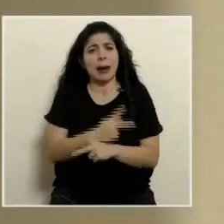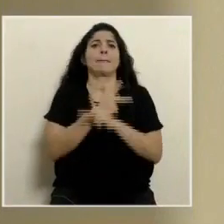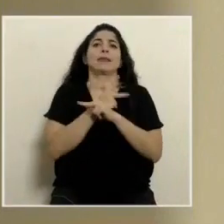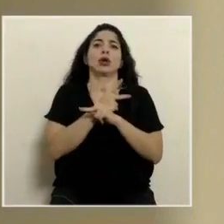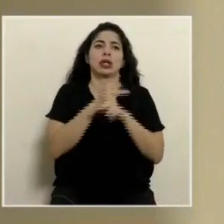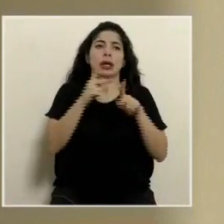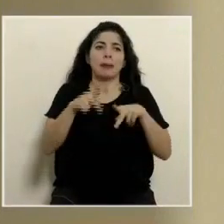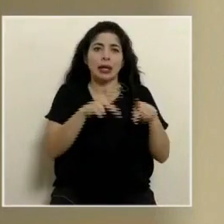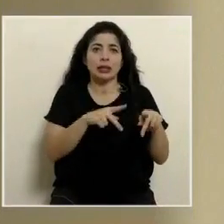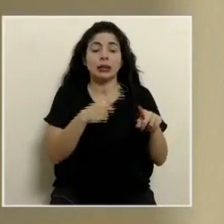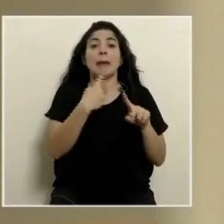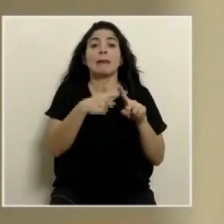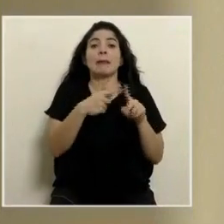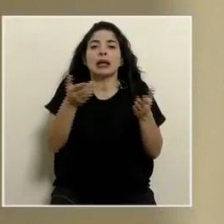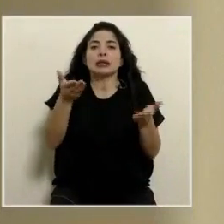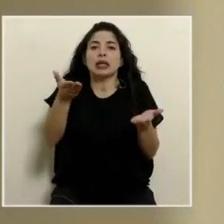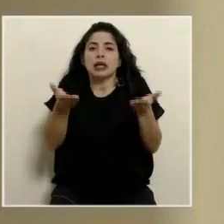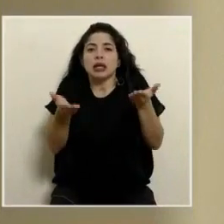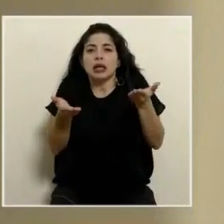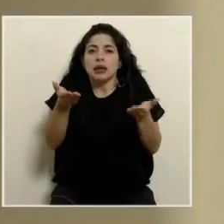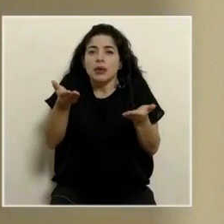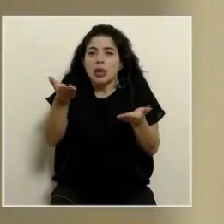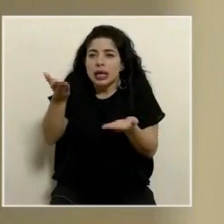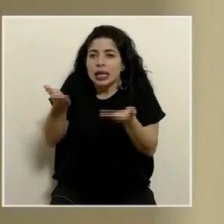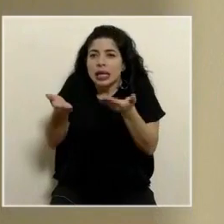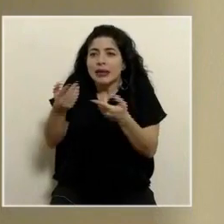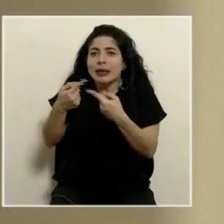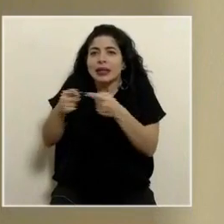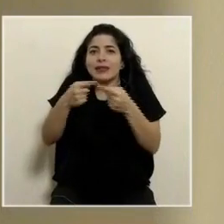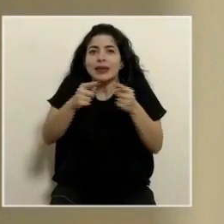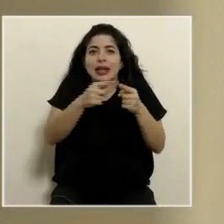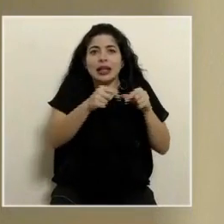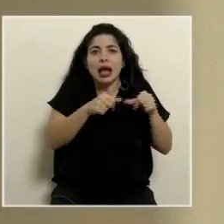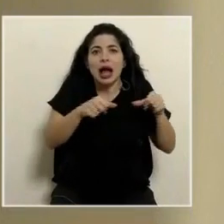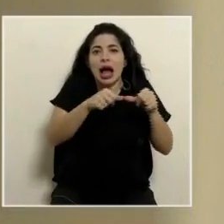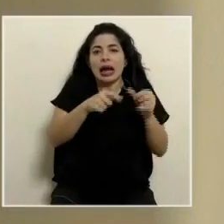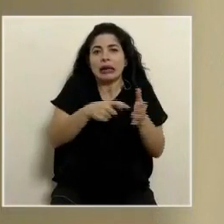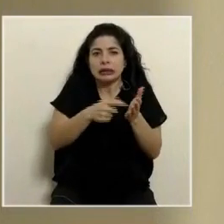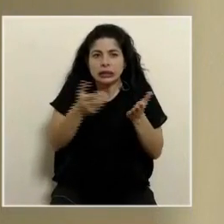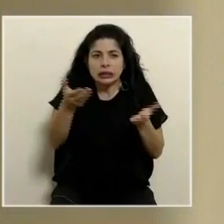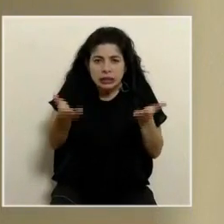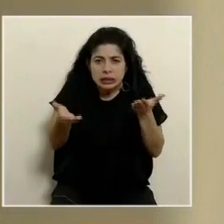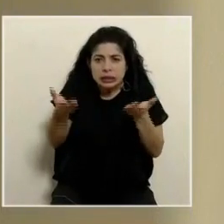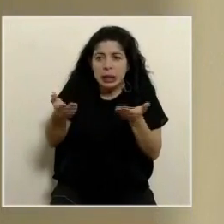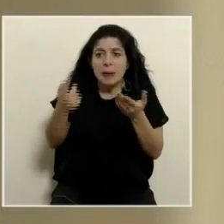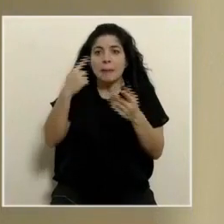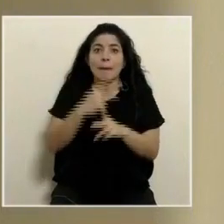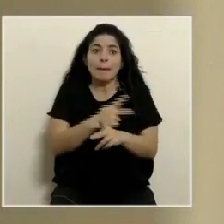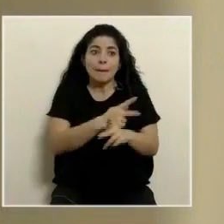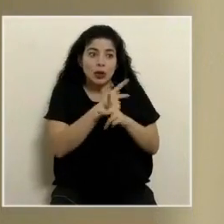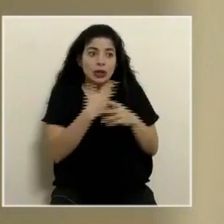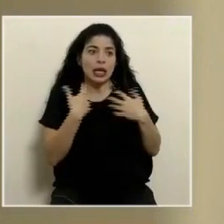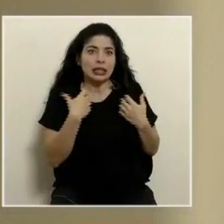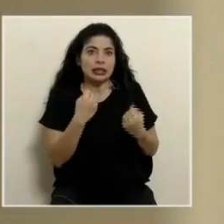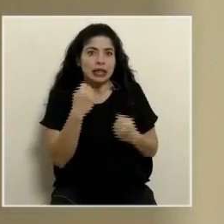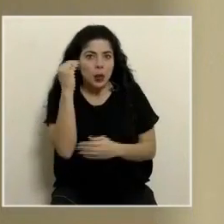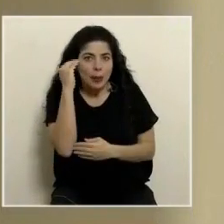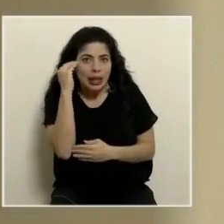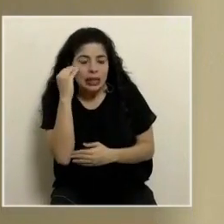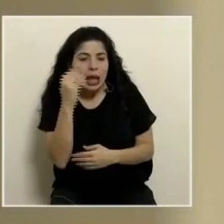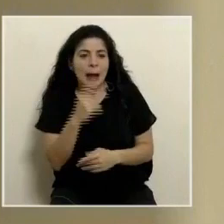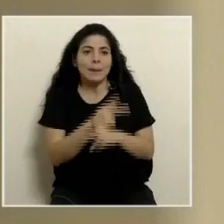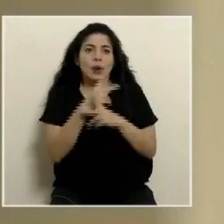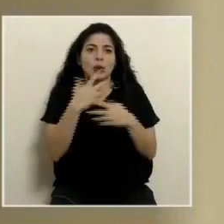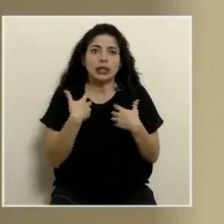y mantener un balance en las distintas dimensiones que esto requiere, para proteger la salud mental, la